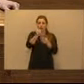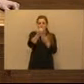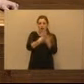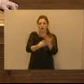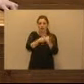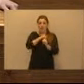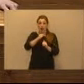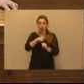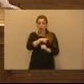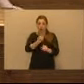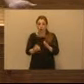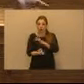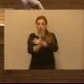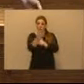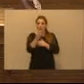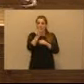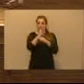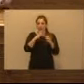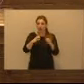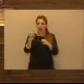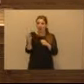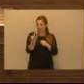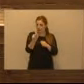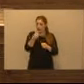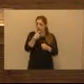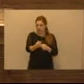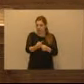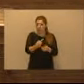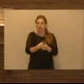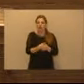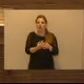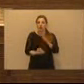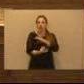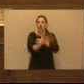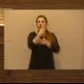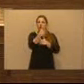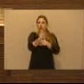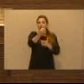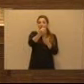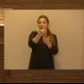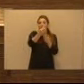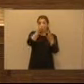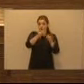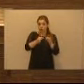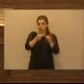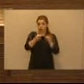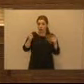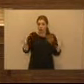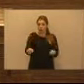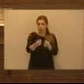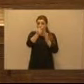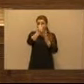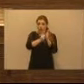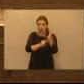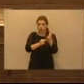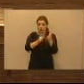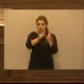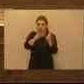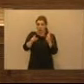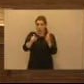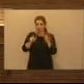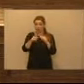investigación parlamentaria, en la que se determine por qué sucede que en las vísperas de publicar datos desaparecen pacientes de la lista,